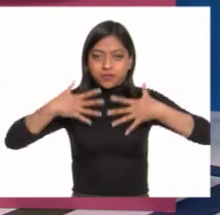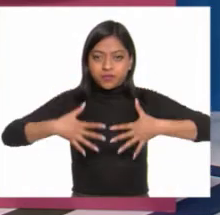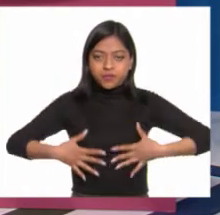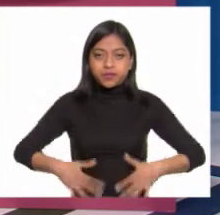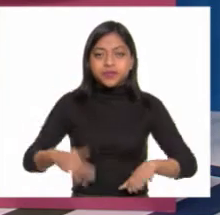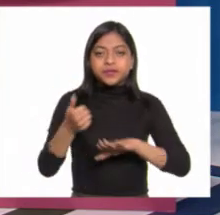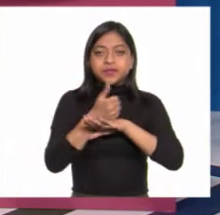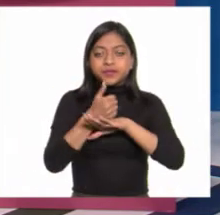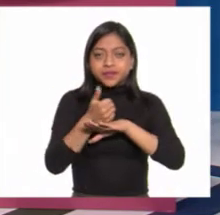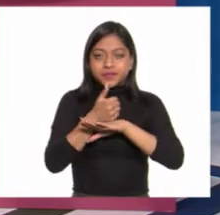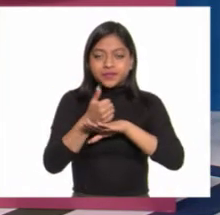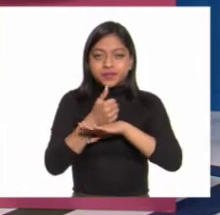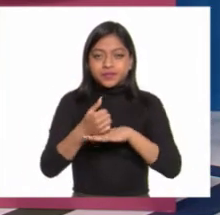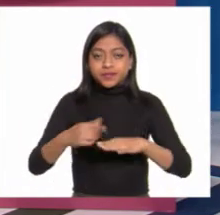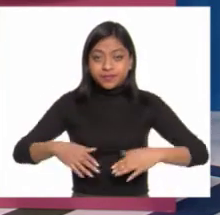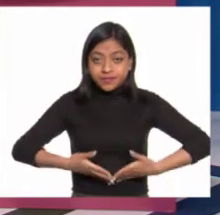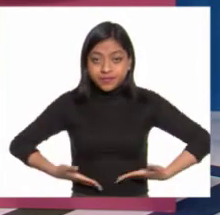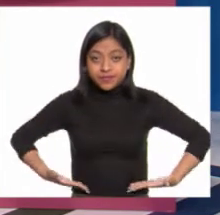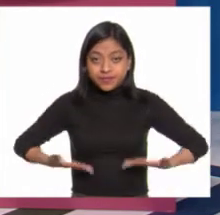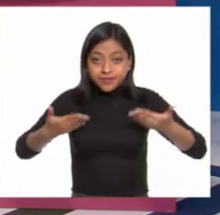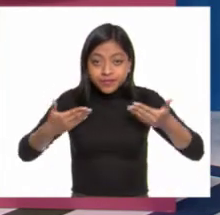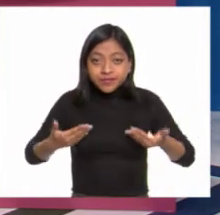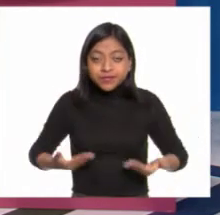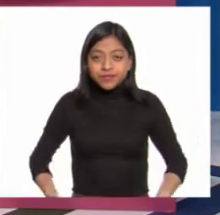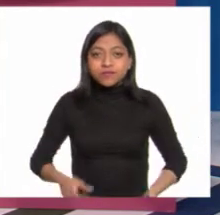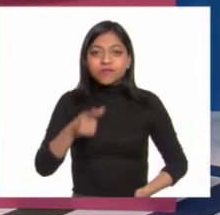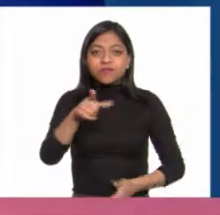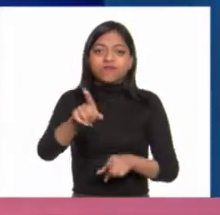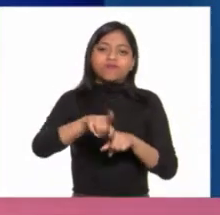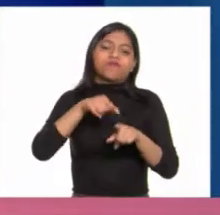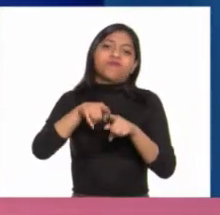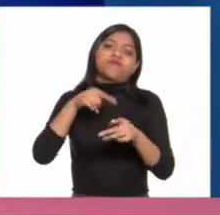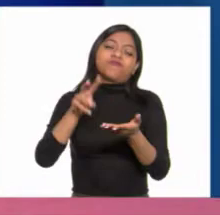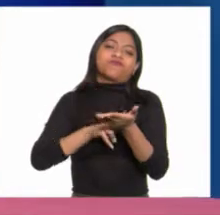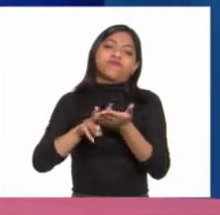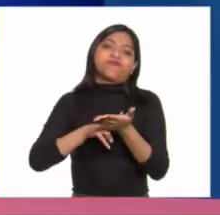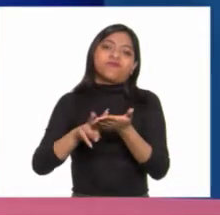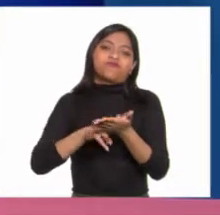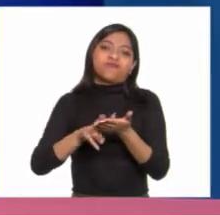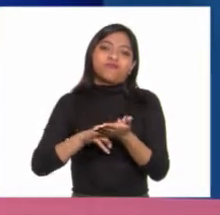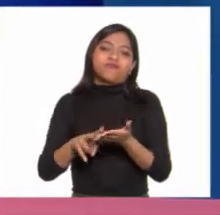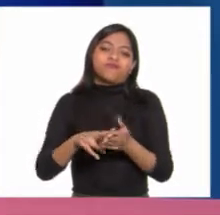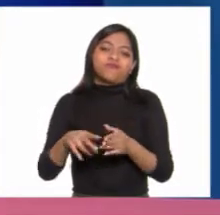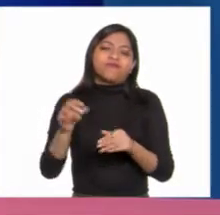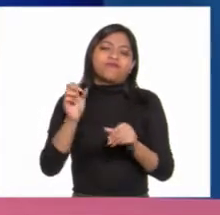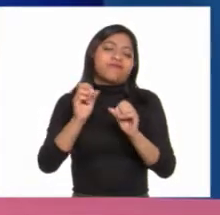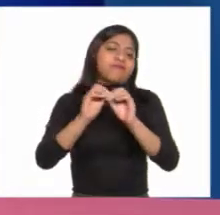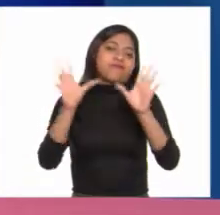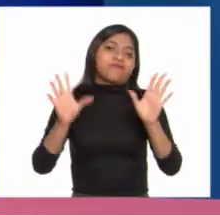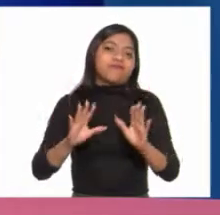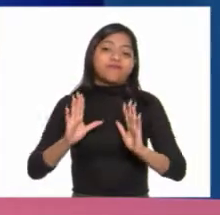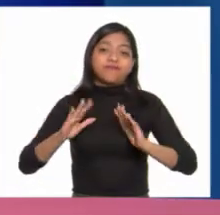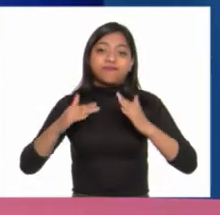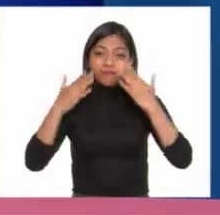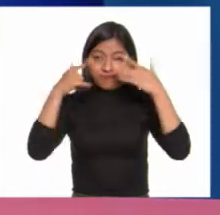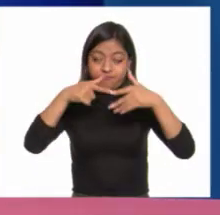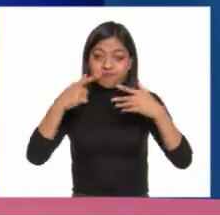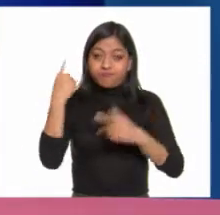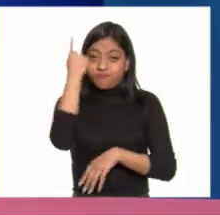amarilla y de la cintura para abajo eres verde. Verde claro. Y por el frente